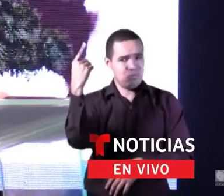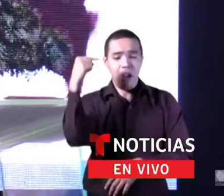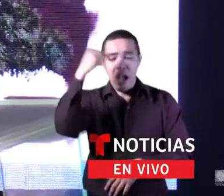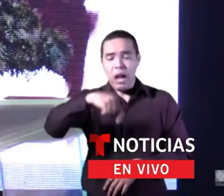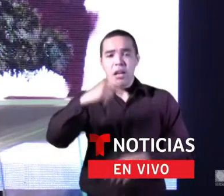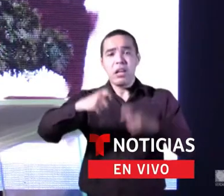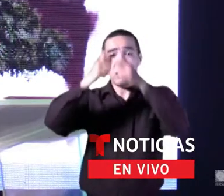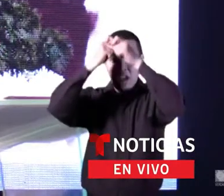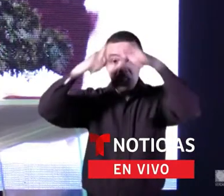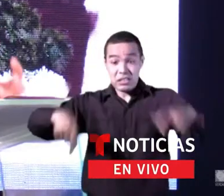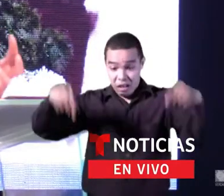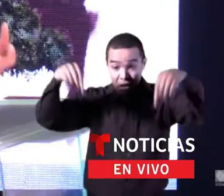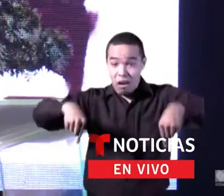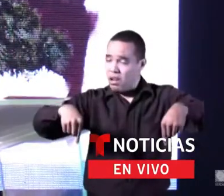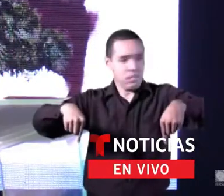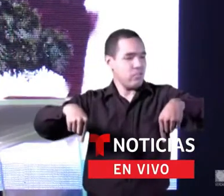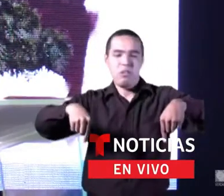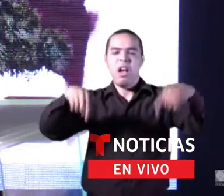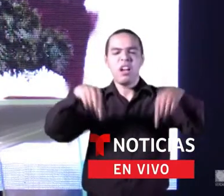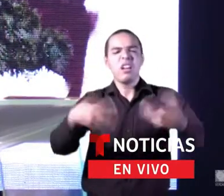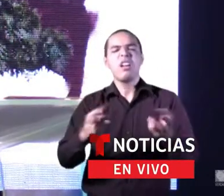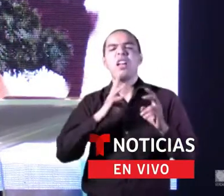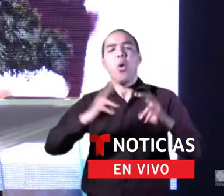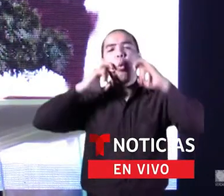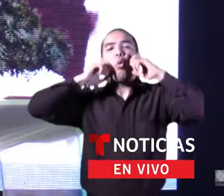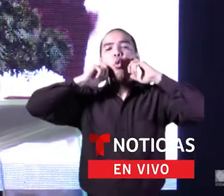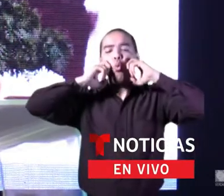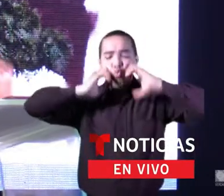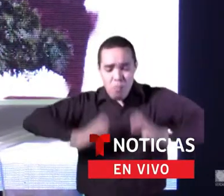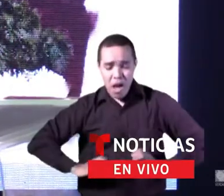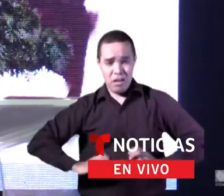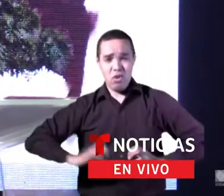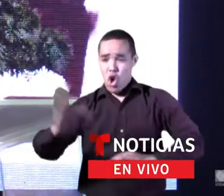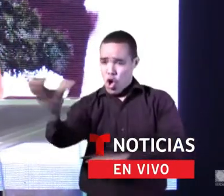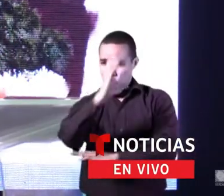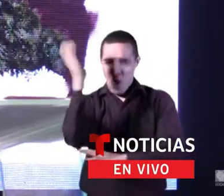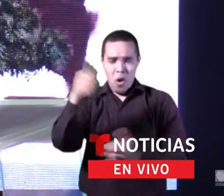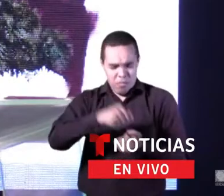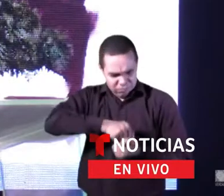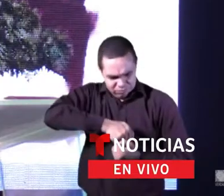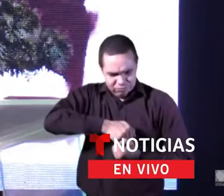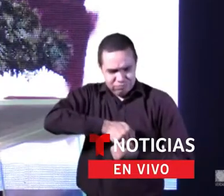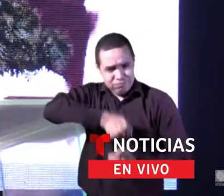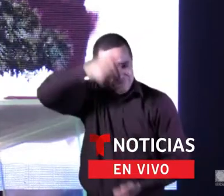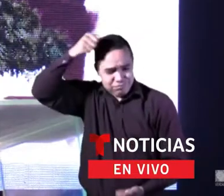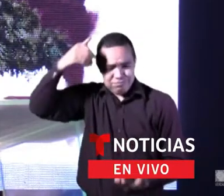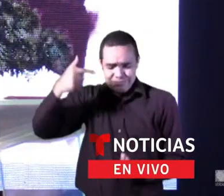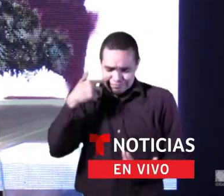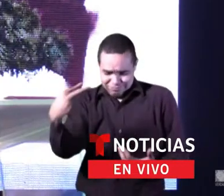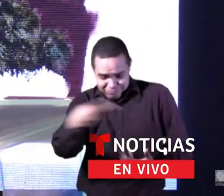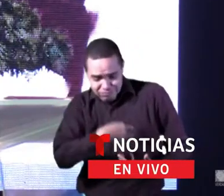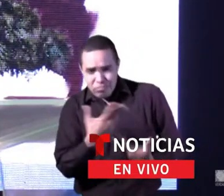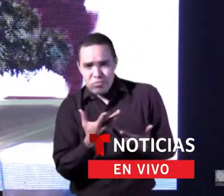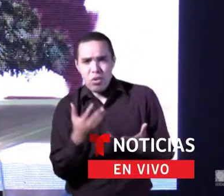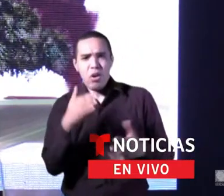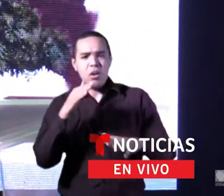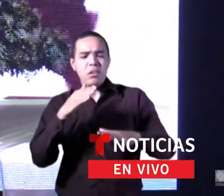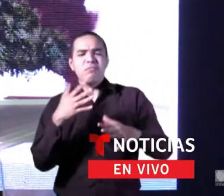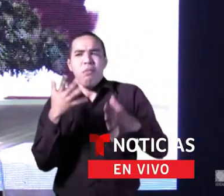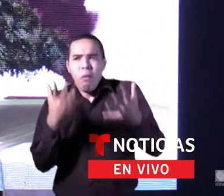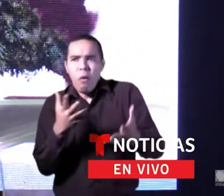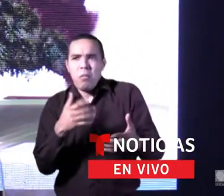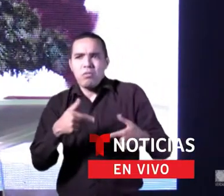estado estamos los colombianos al desnudo mirándonos en el drama que hemos compartido